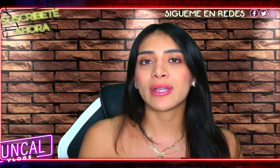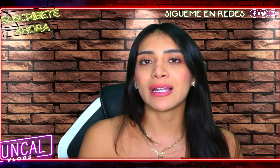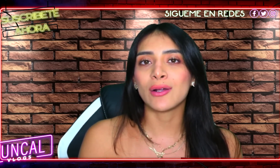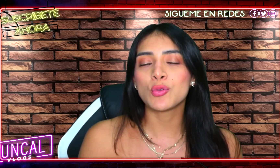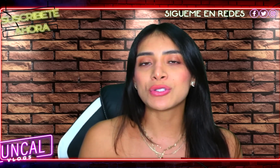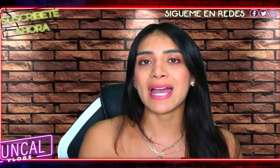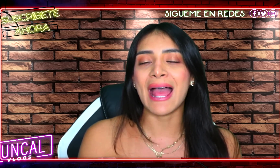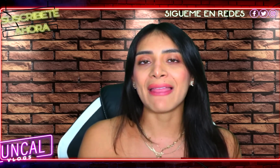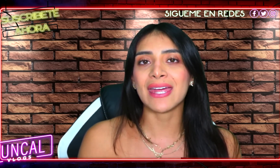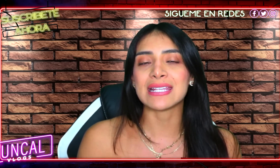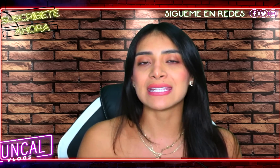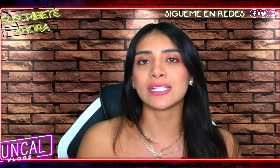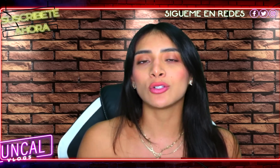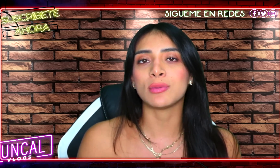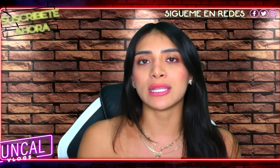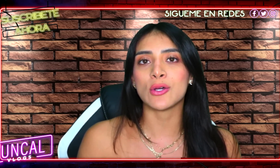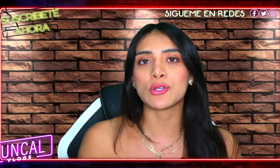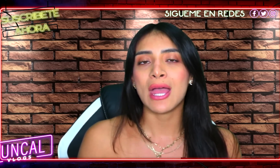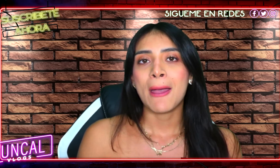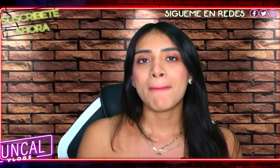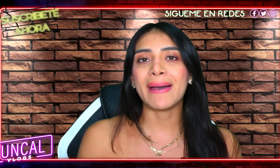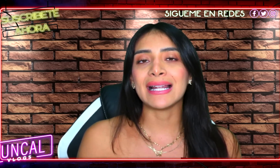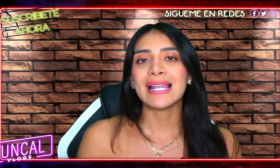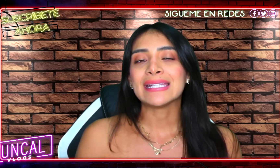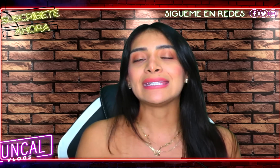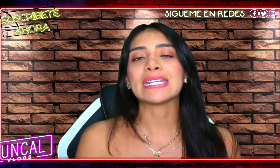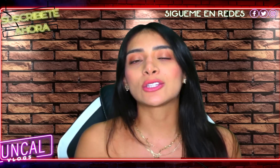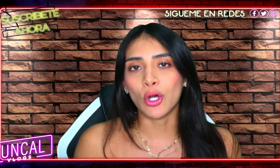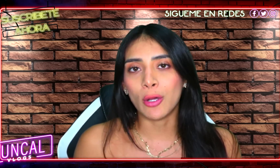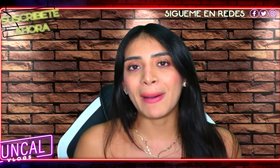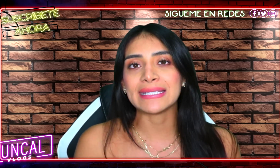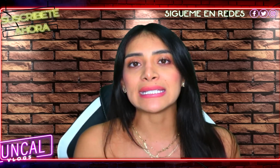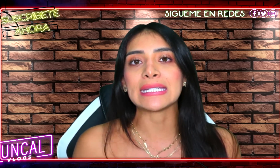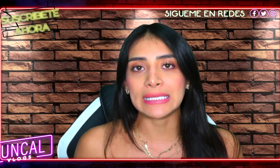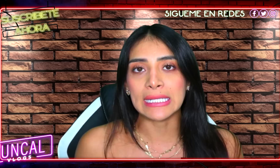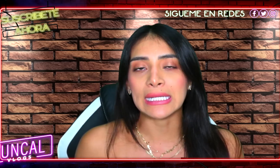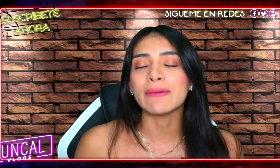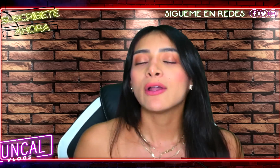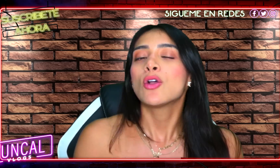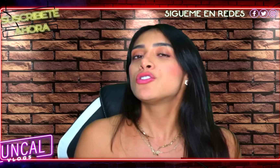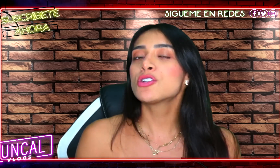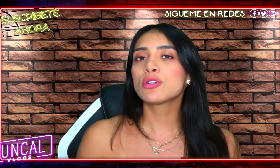tanto que le gusta andar haciendo videos pa'l TikTok,